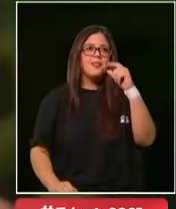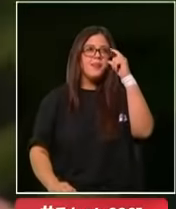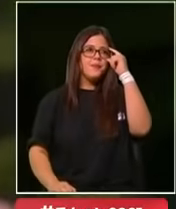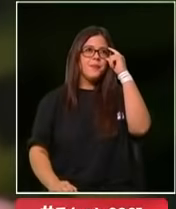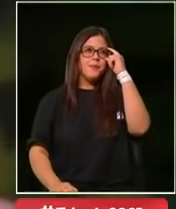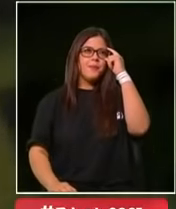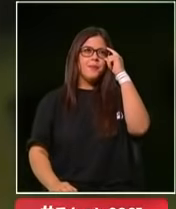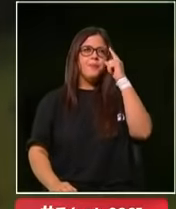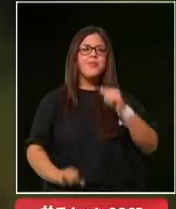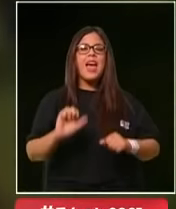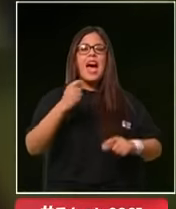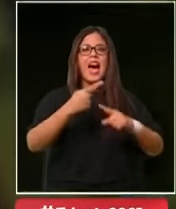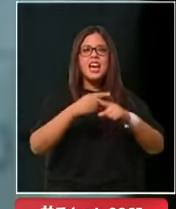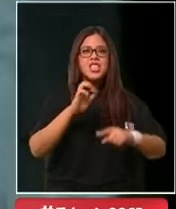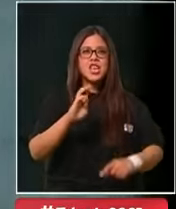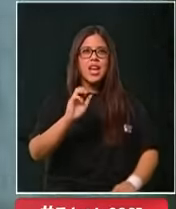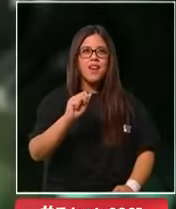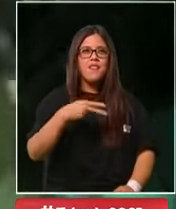Ayé.